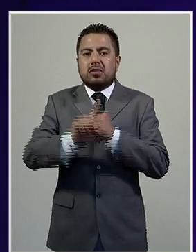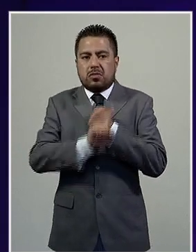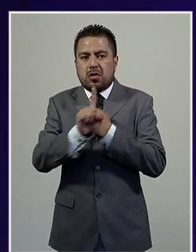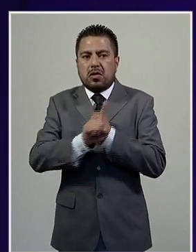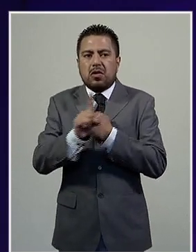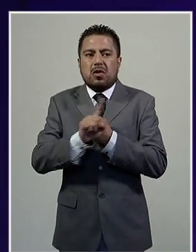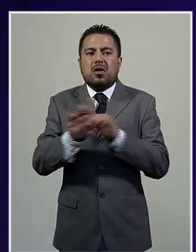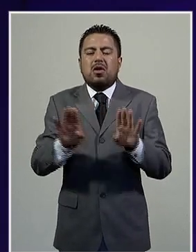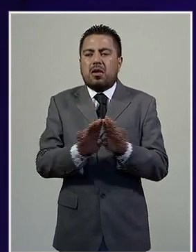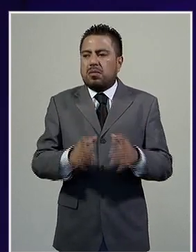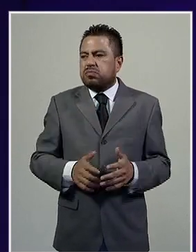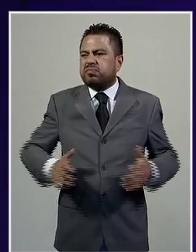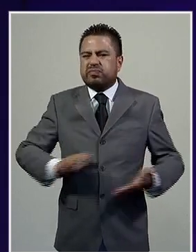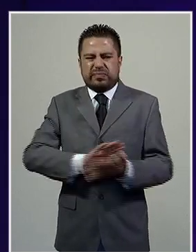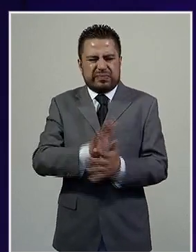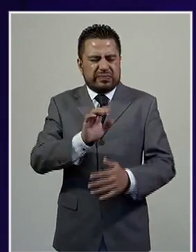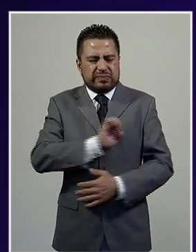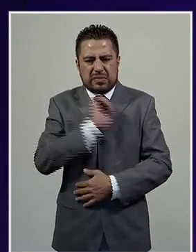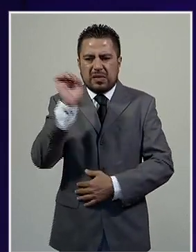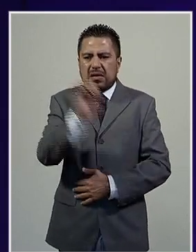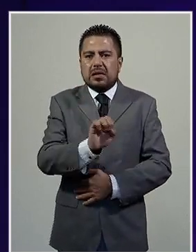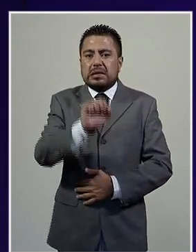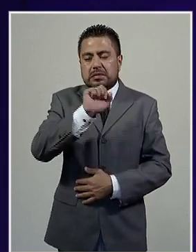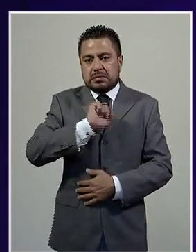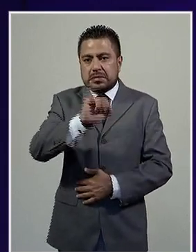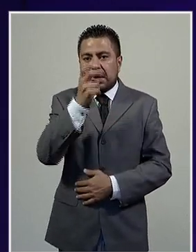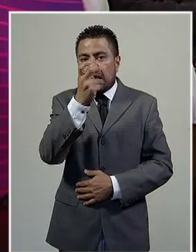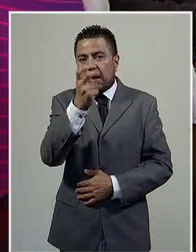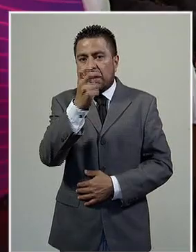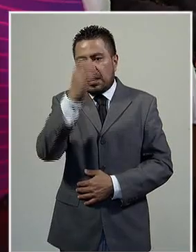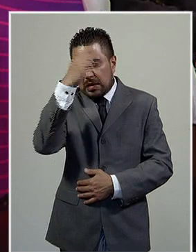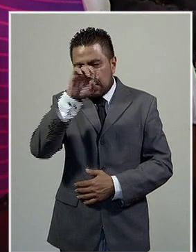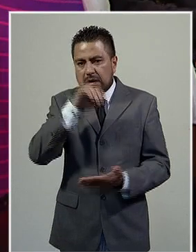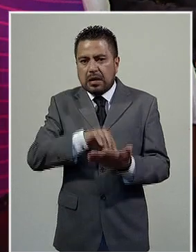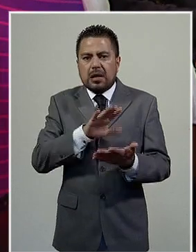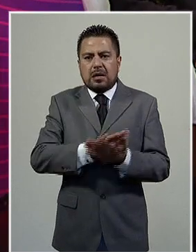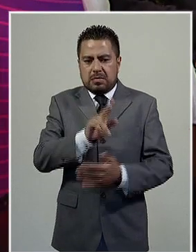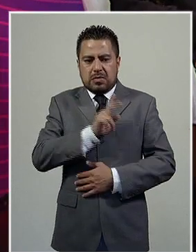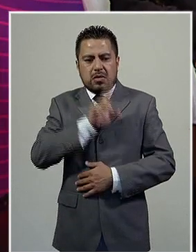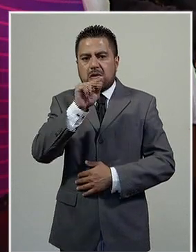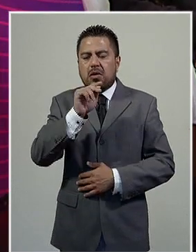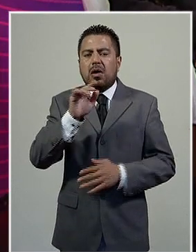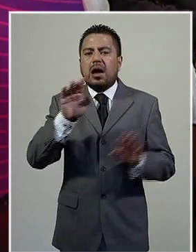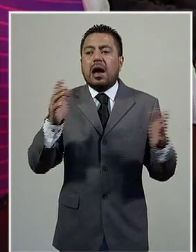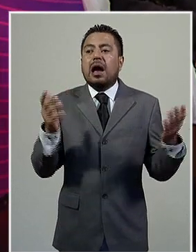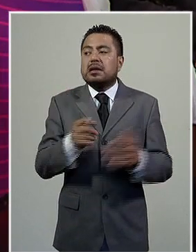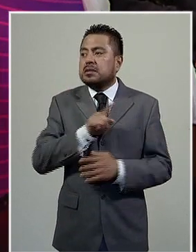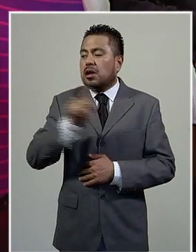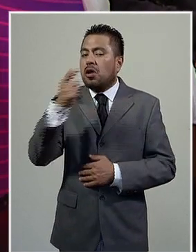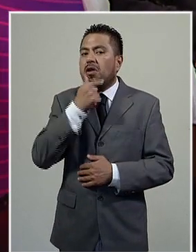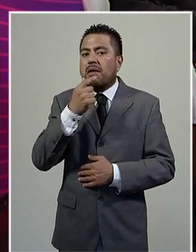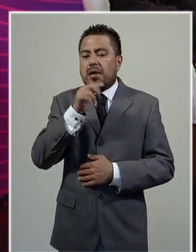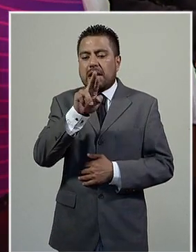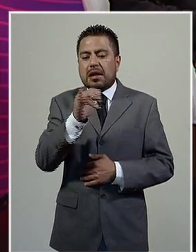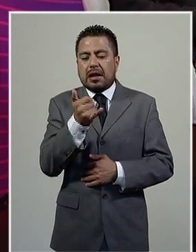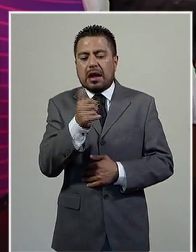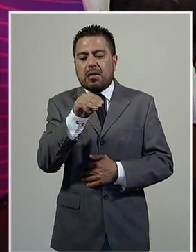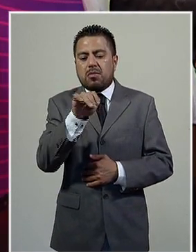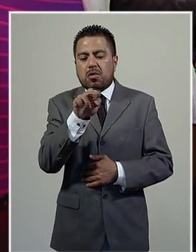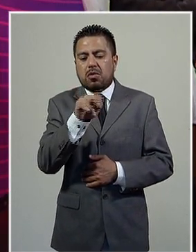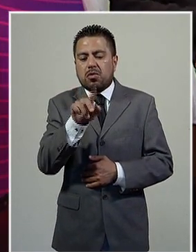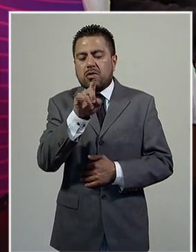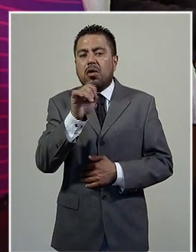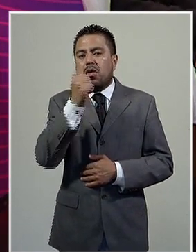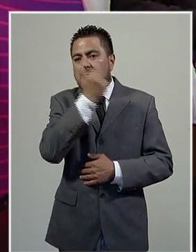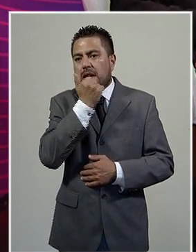de gordofobia importante. Impresionante. Ahí, de hecho, el experimento no fue mío, lo hizo Raimundo Campos, con una de sus